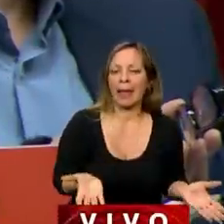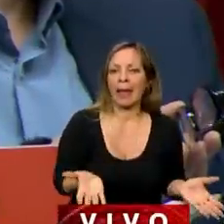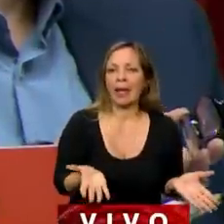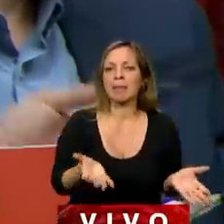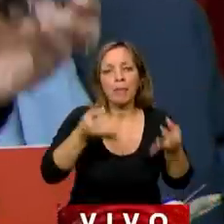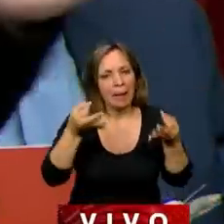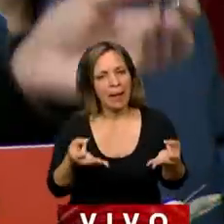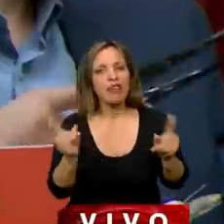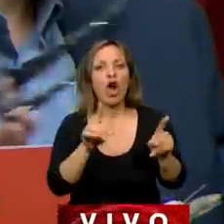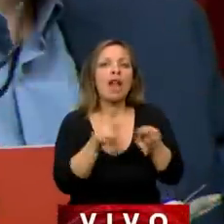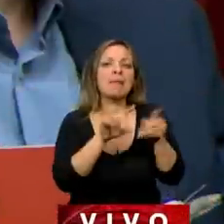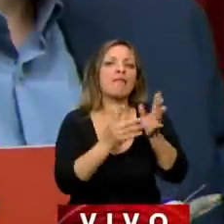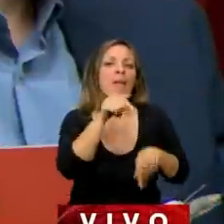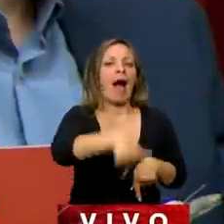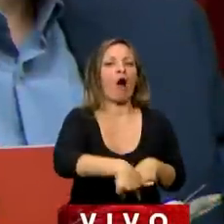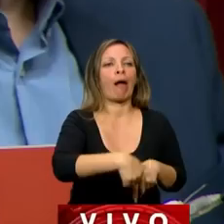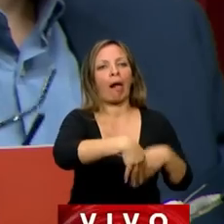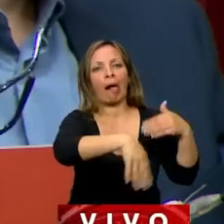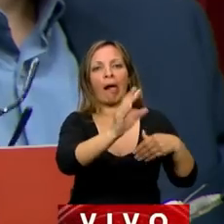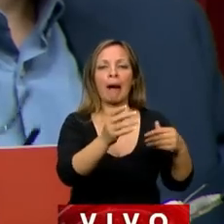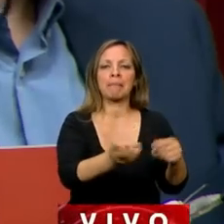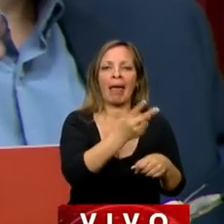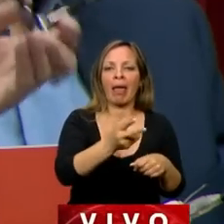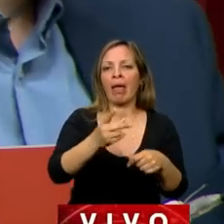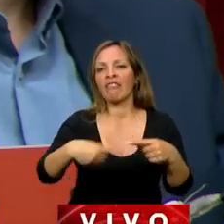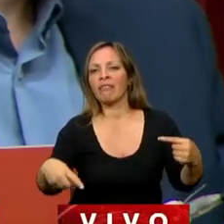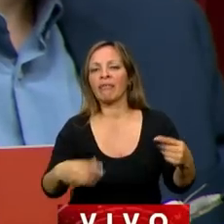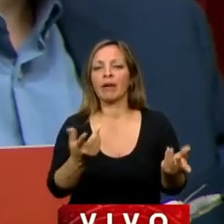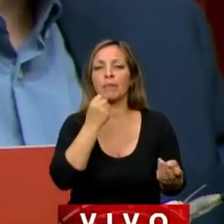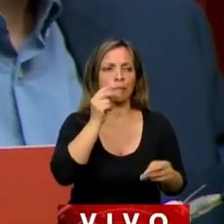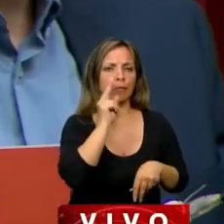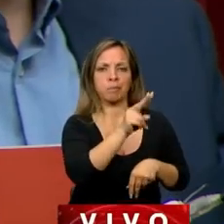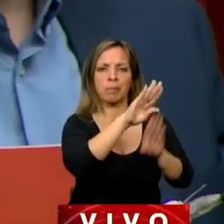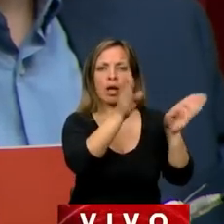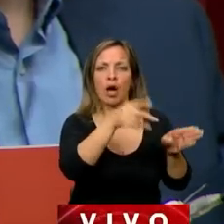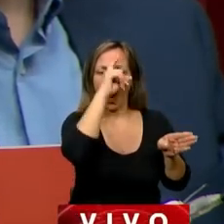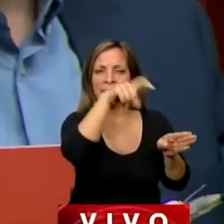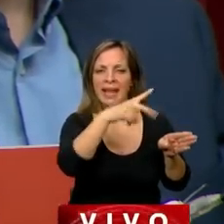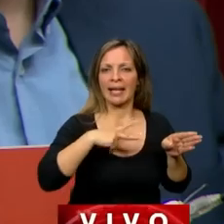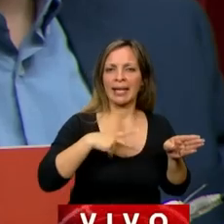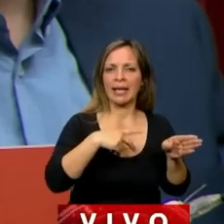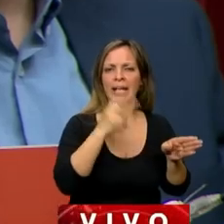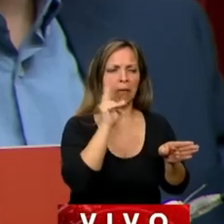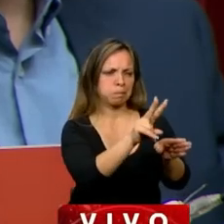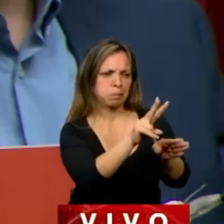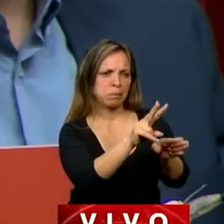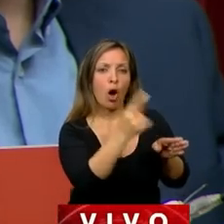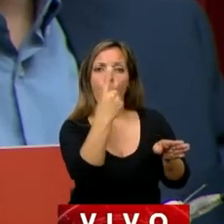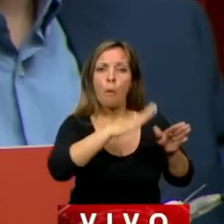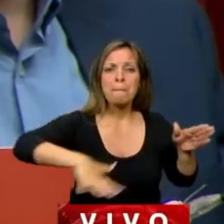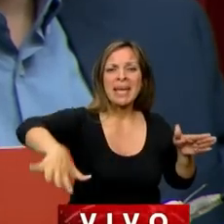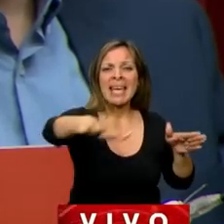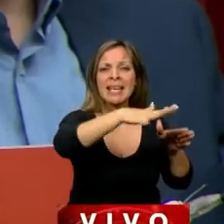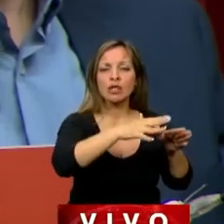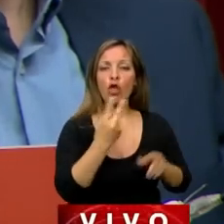las condiciones actuales que vos de pronto te encontrás con un piso en una clínica o en un hospital con 1 o 2 enfermeros a cargo de todo,